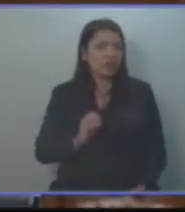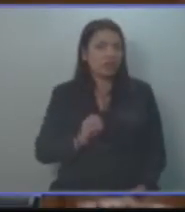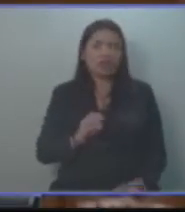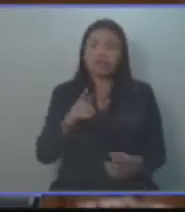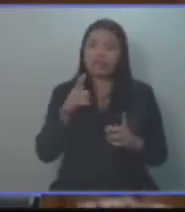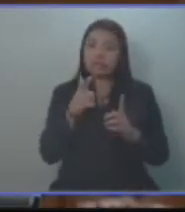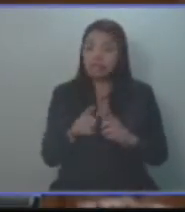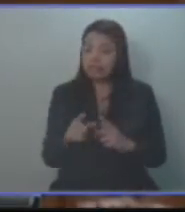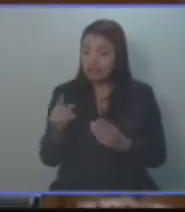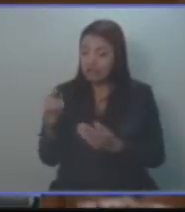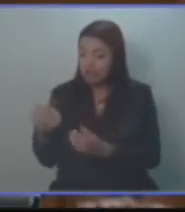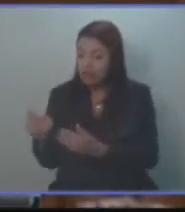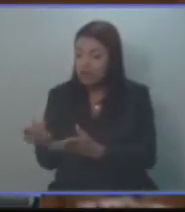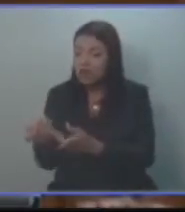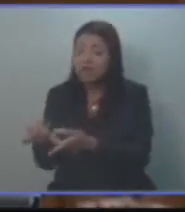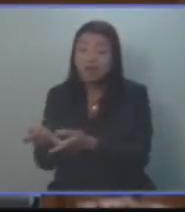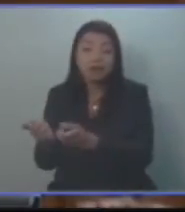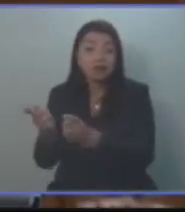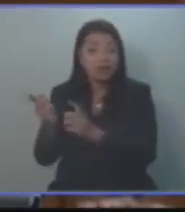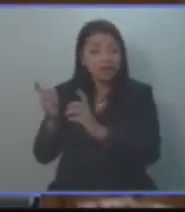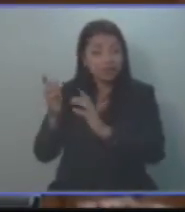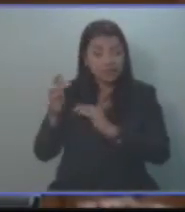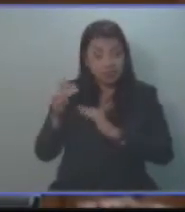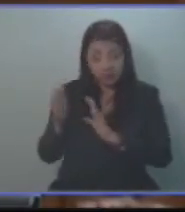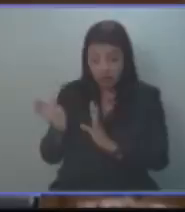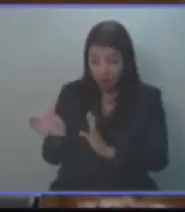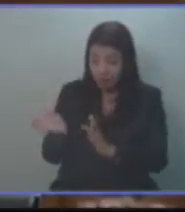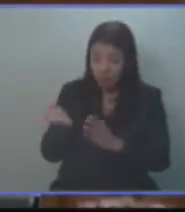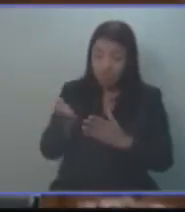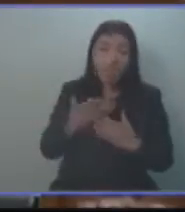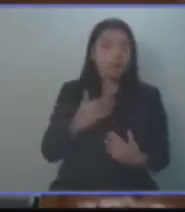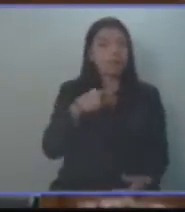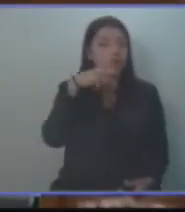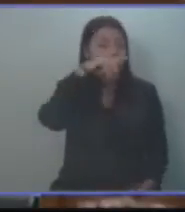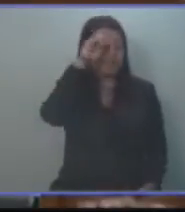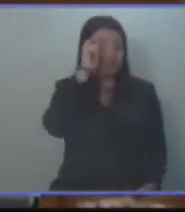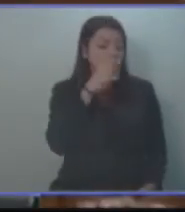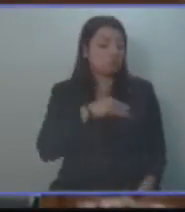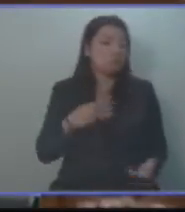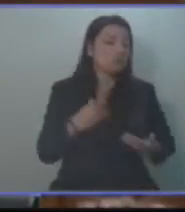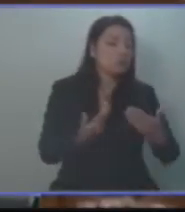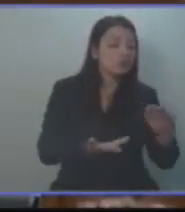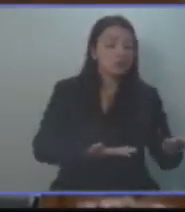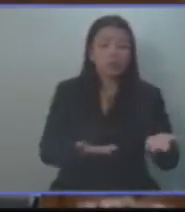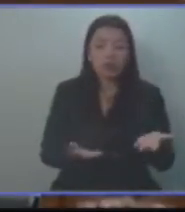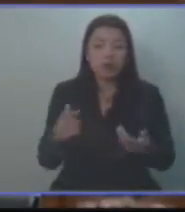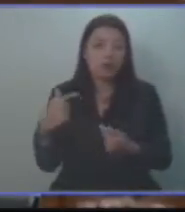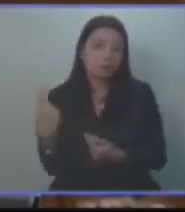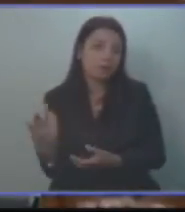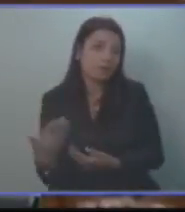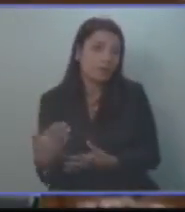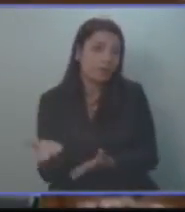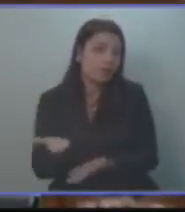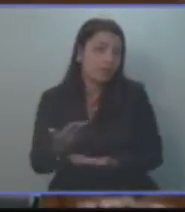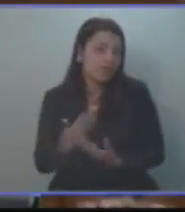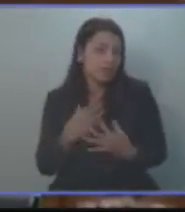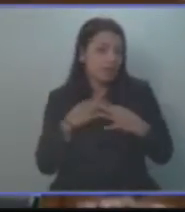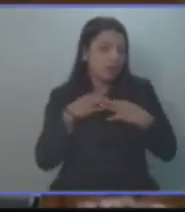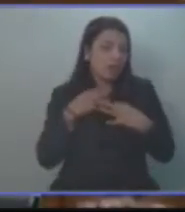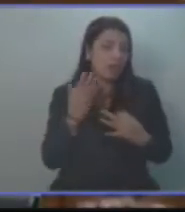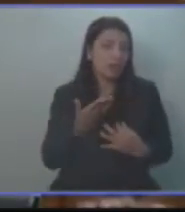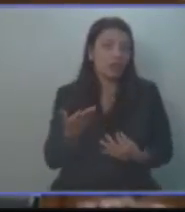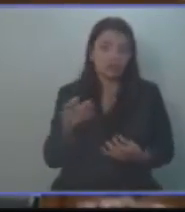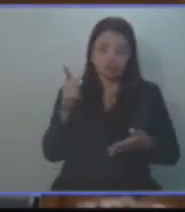regalías, dádivas, remuneraciones por servicios prestados en su turno en instalaciones de las instituciones de salud.